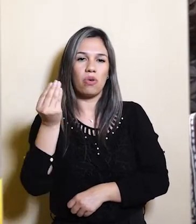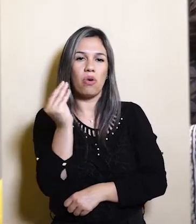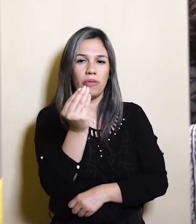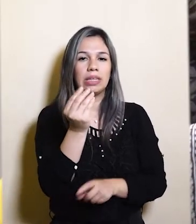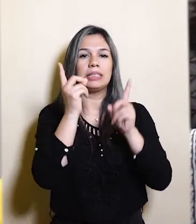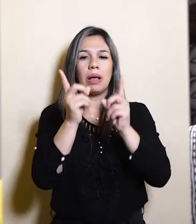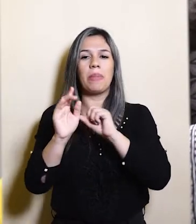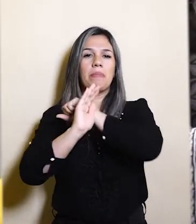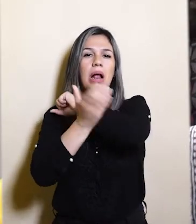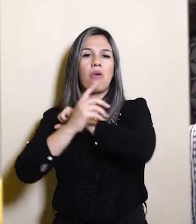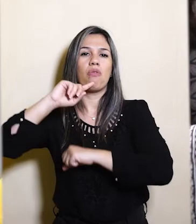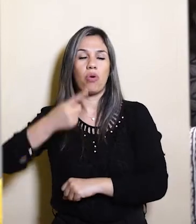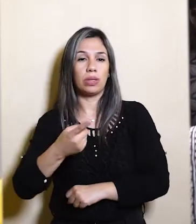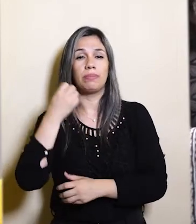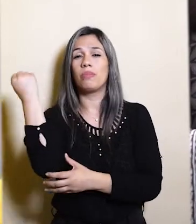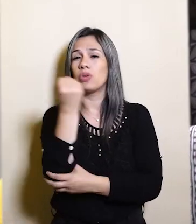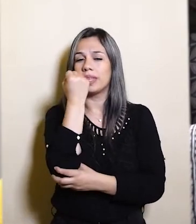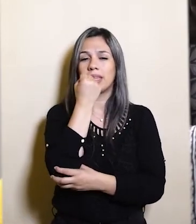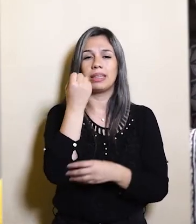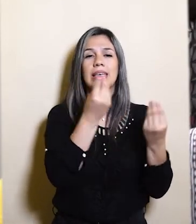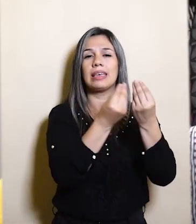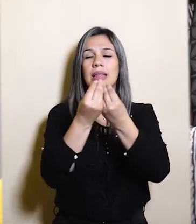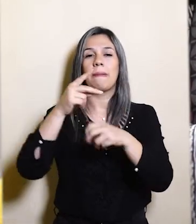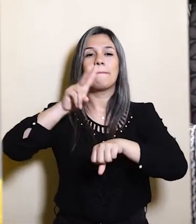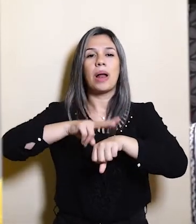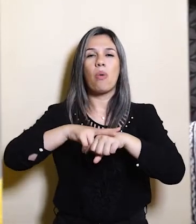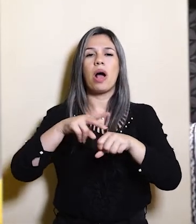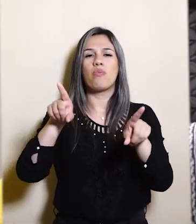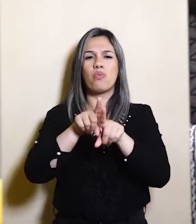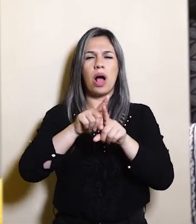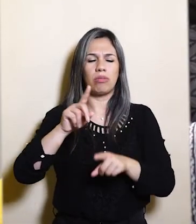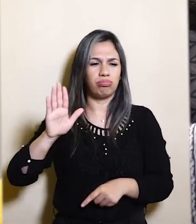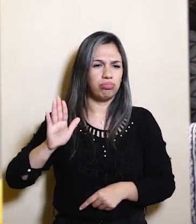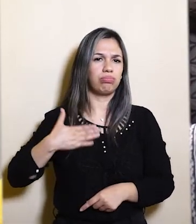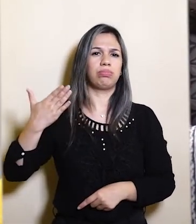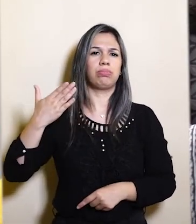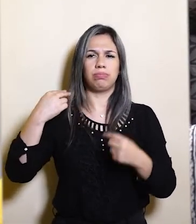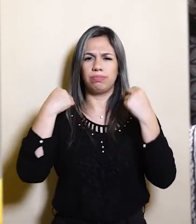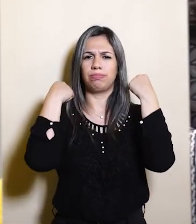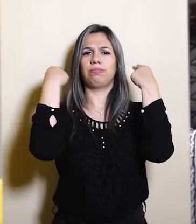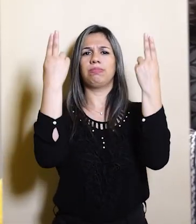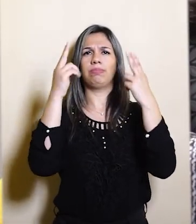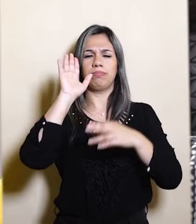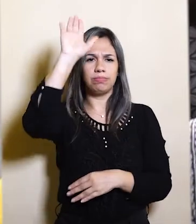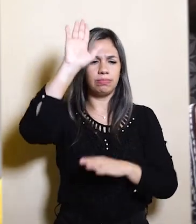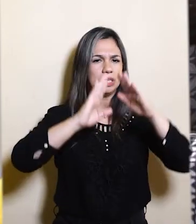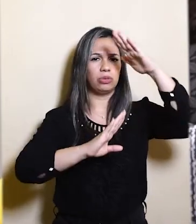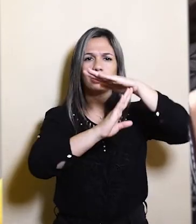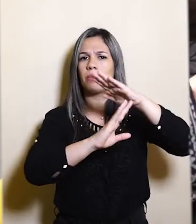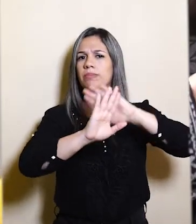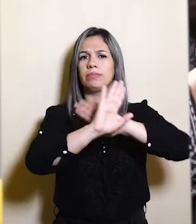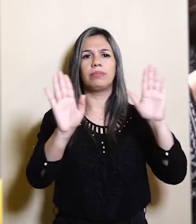sociedad paraguaya levante su voz para proteger y garantizar los derechos humanos de las niñas, niños, adolescentes.